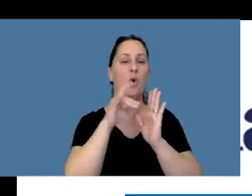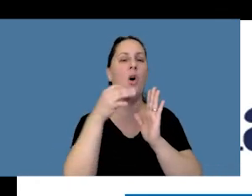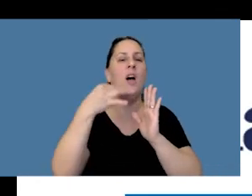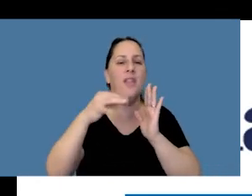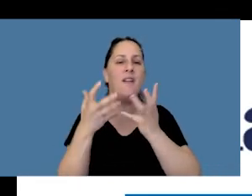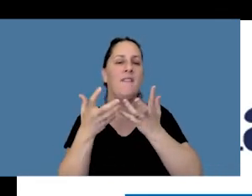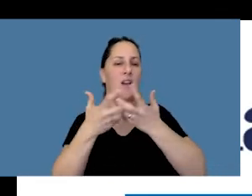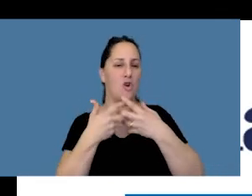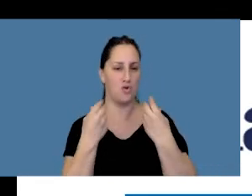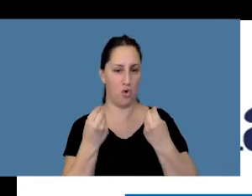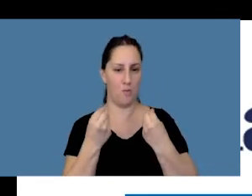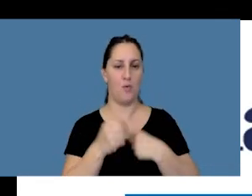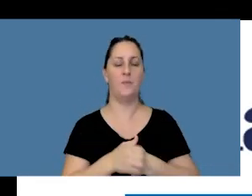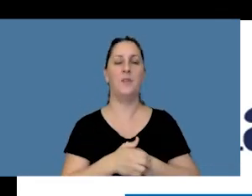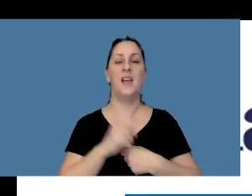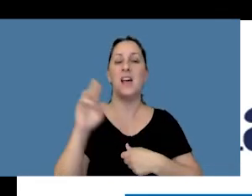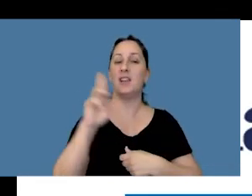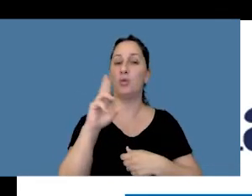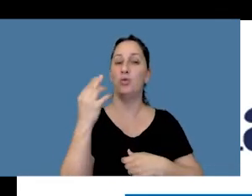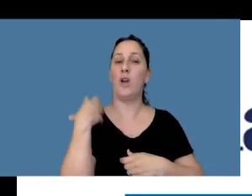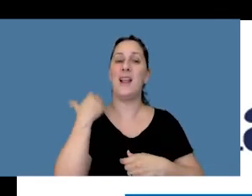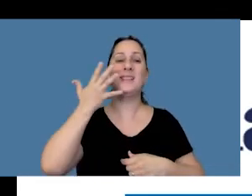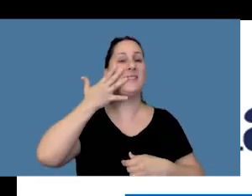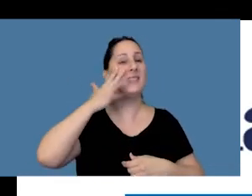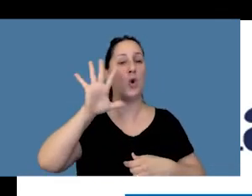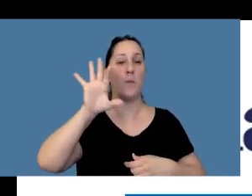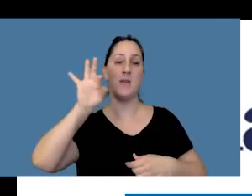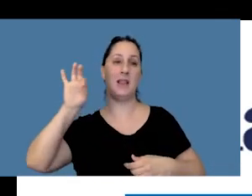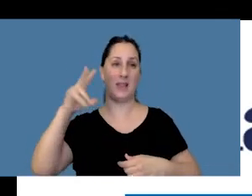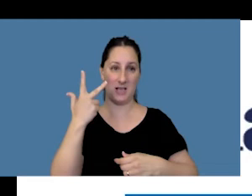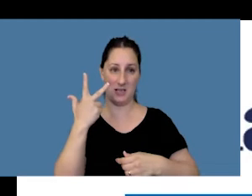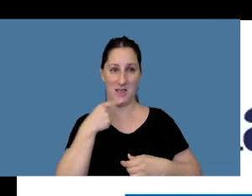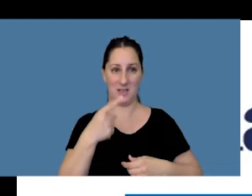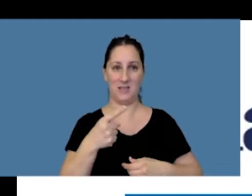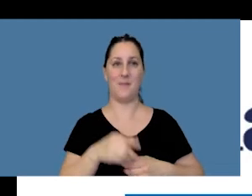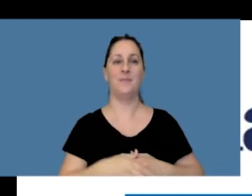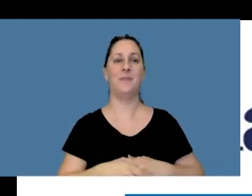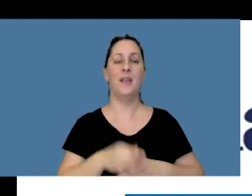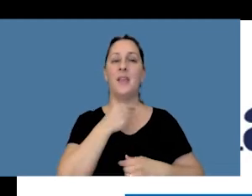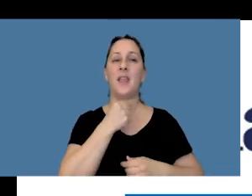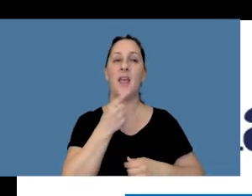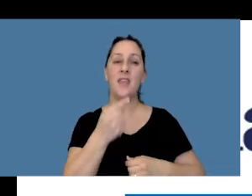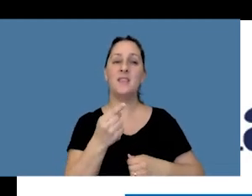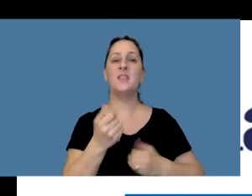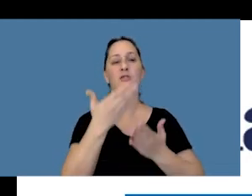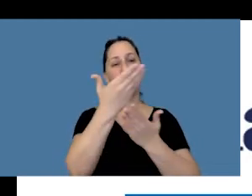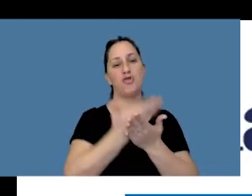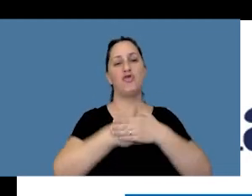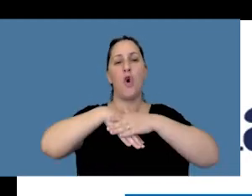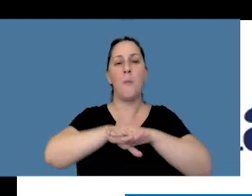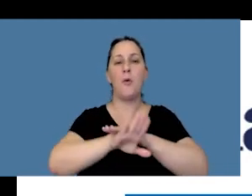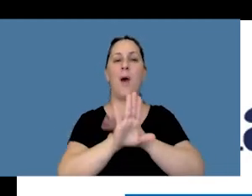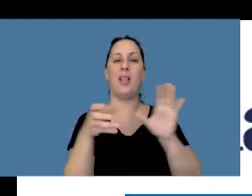Es decir, esto lo trajo la Resolución General 5003. O sea, va a tener que emitirles un comprobante clase